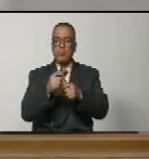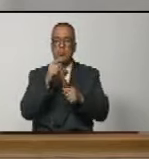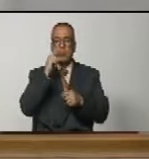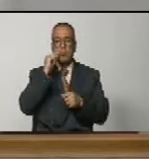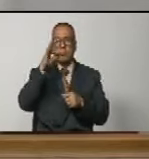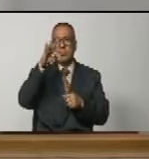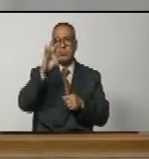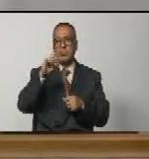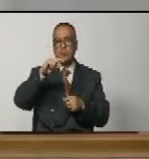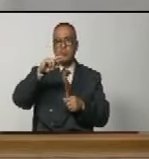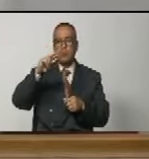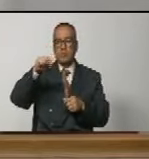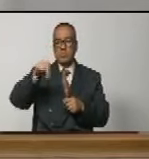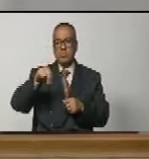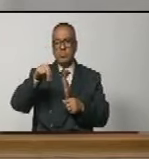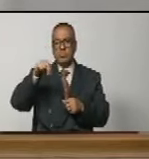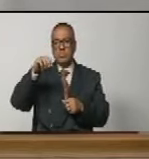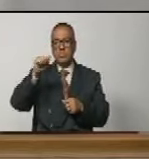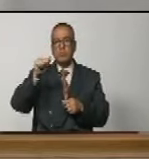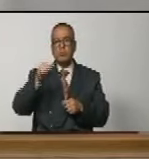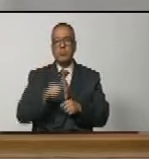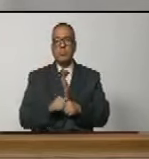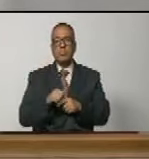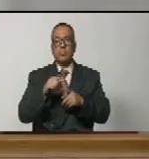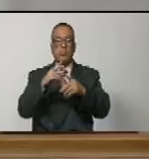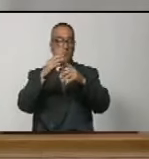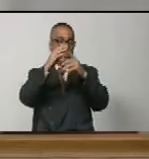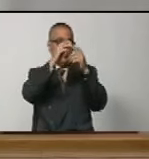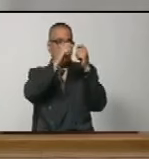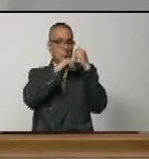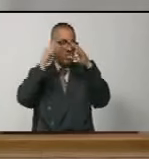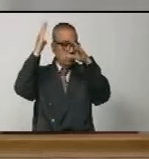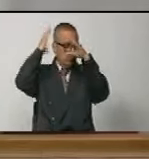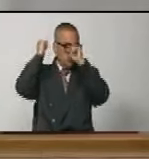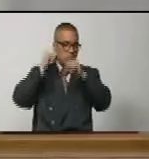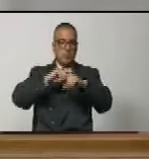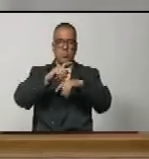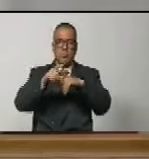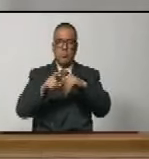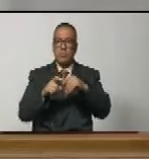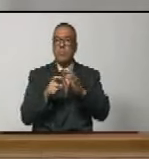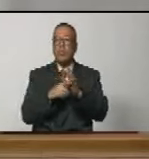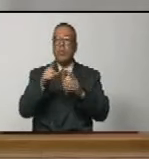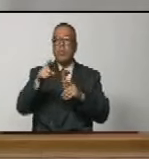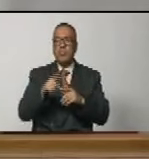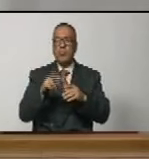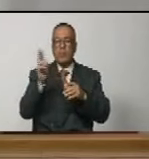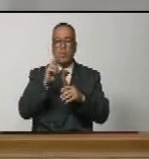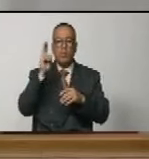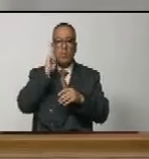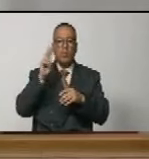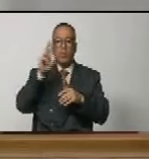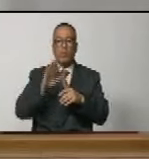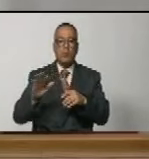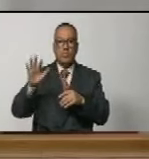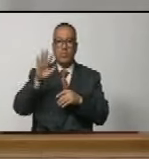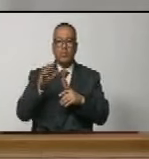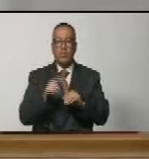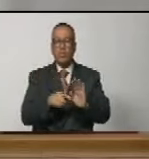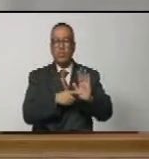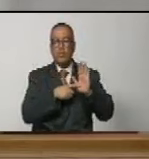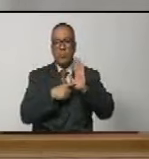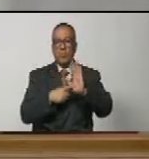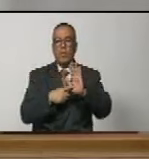ciudadano Franklin Ramírez Araque como embajador extraordinario y plenipotenciario de la República Bolivariana de